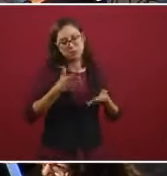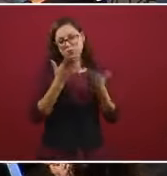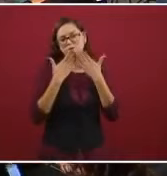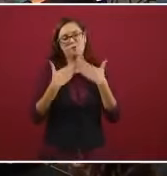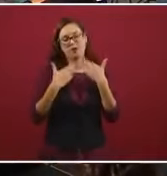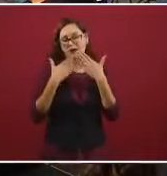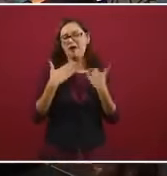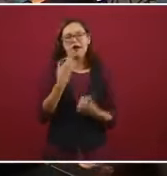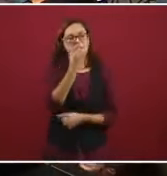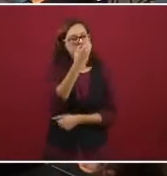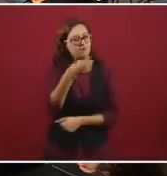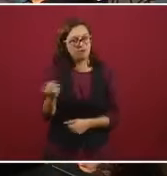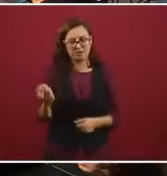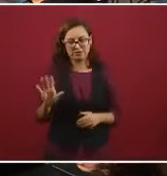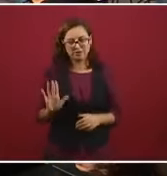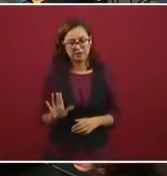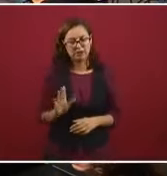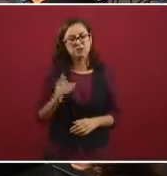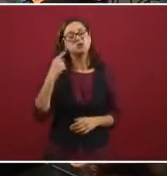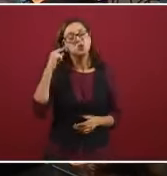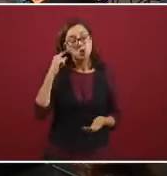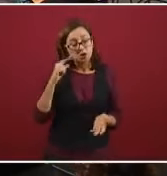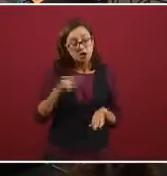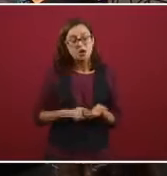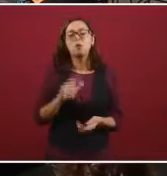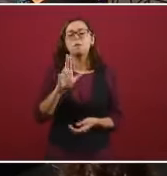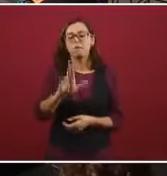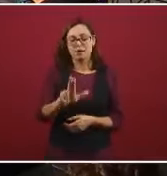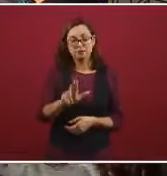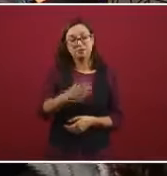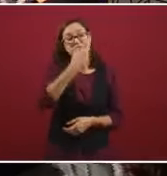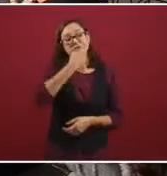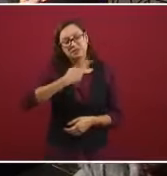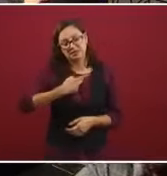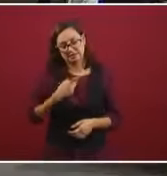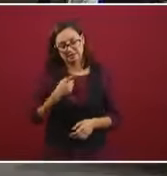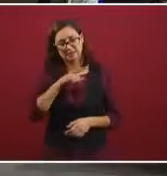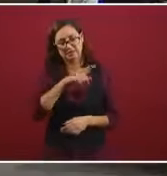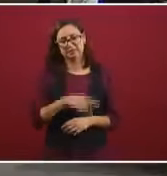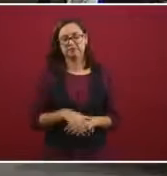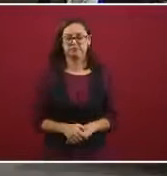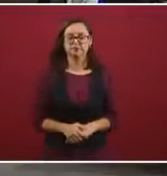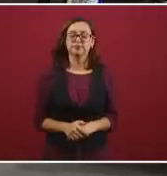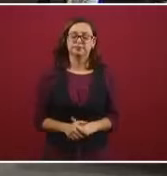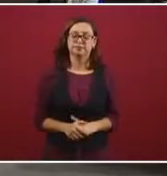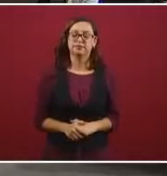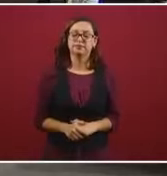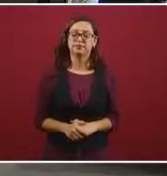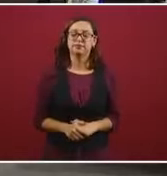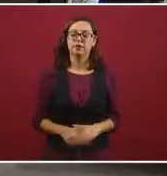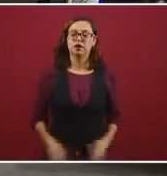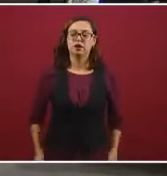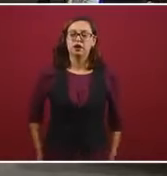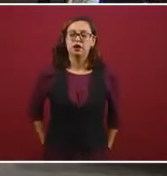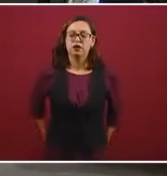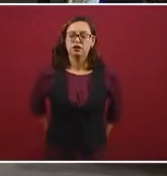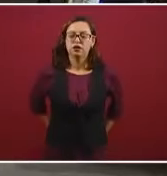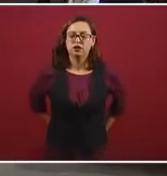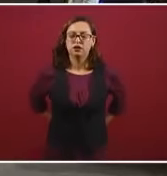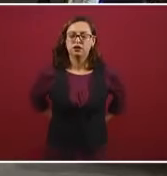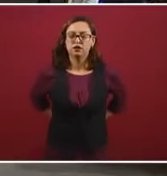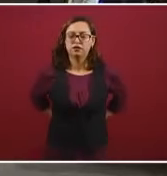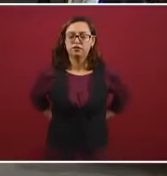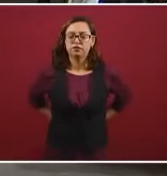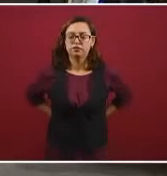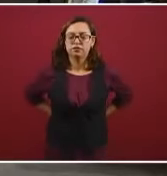conocer. Eso para el caso de Centroamérica. ¿Sí? Sí, por favor. Buenos días, canciller.